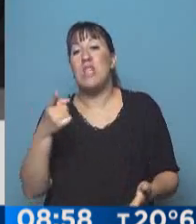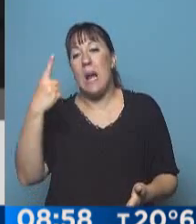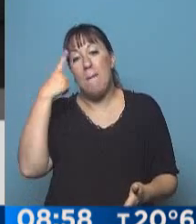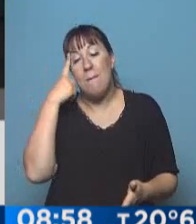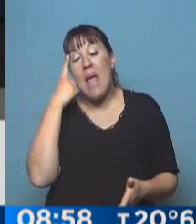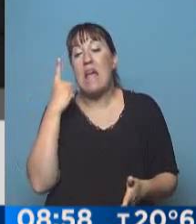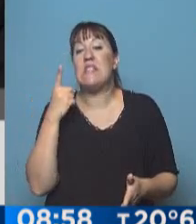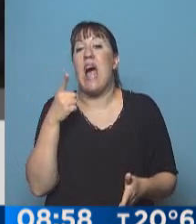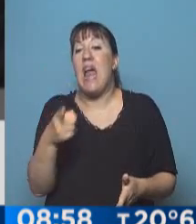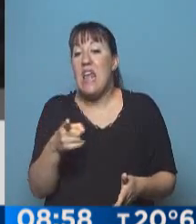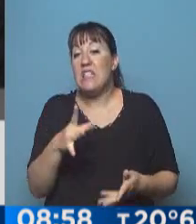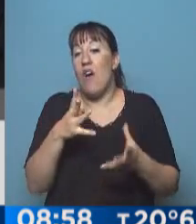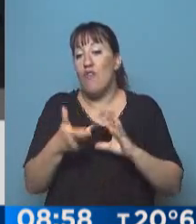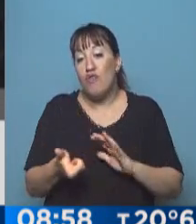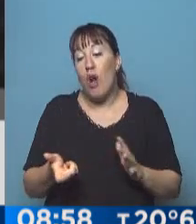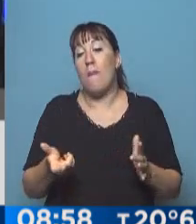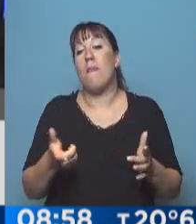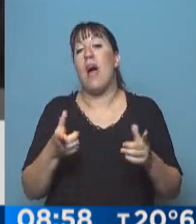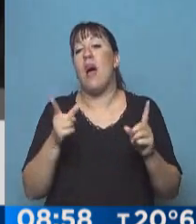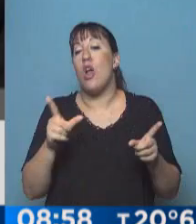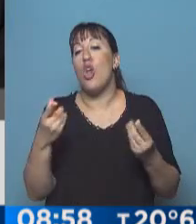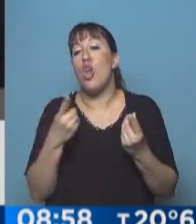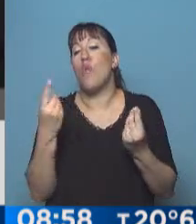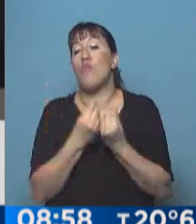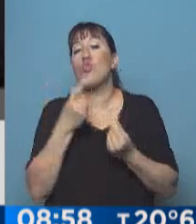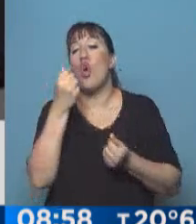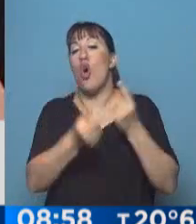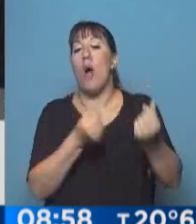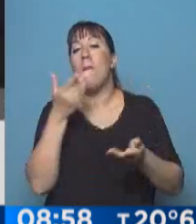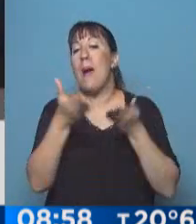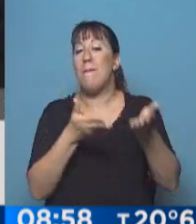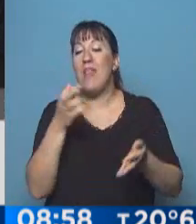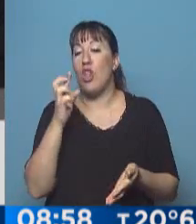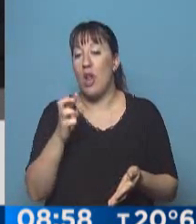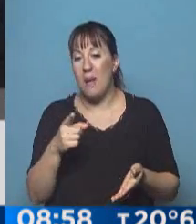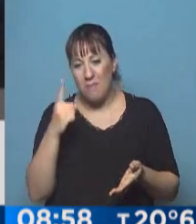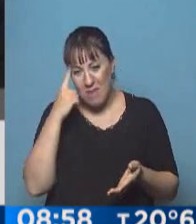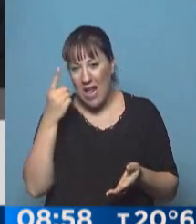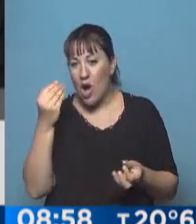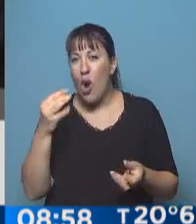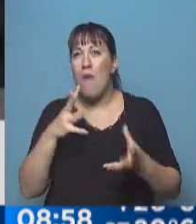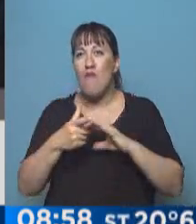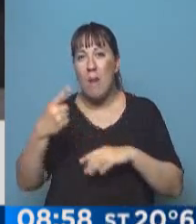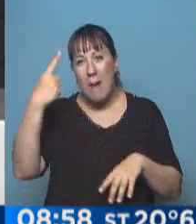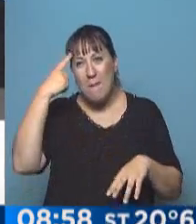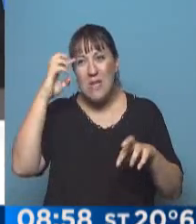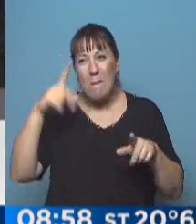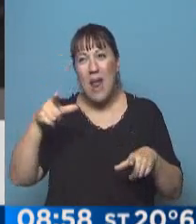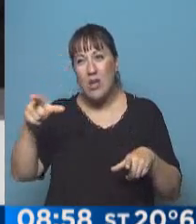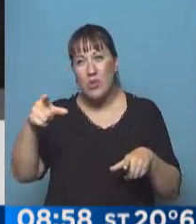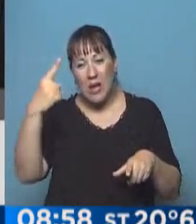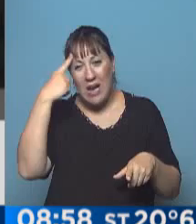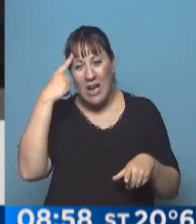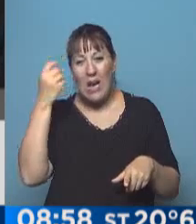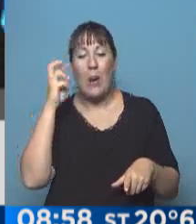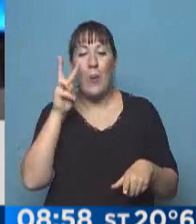que en esas condiciones no haya una demanda excedente de dólares. Pero fíjate vos el esquema que tienen en la cabeza y la realidad que están